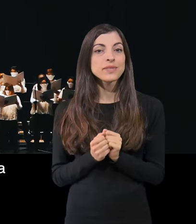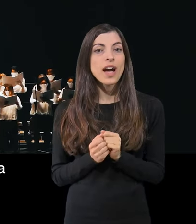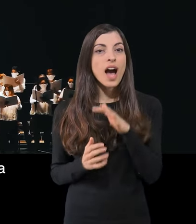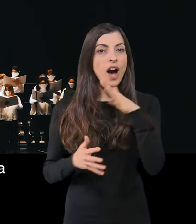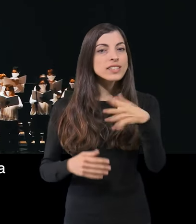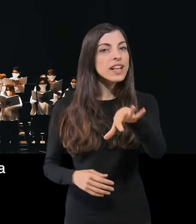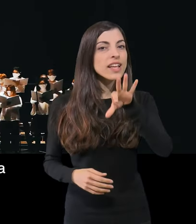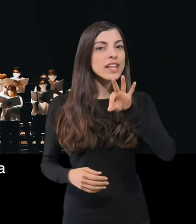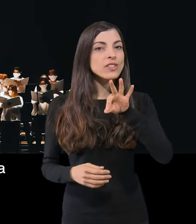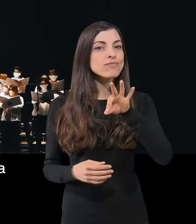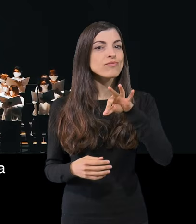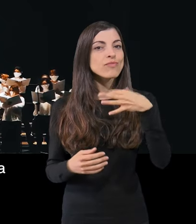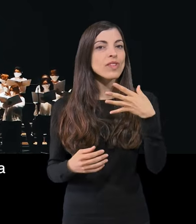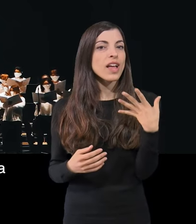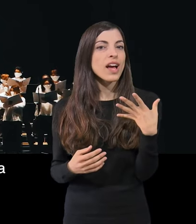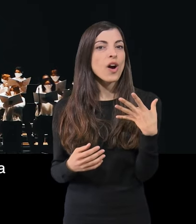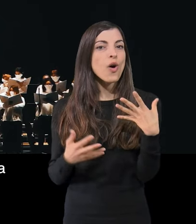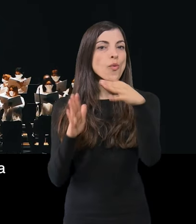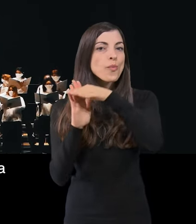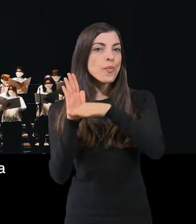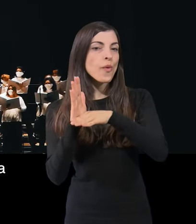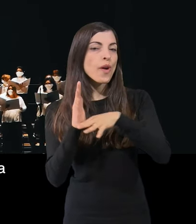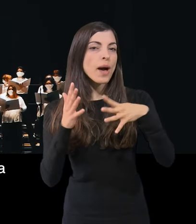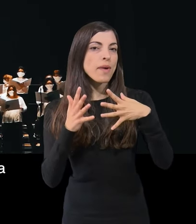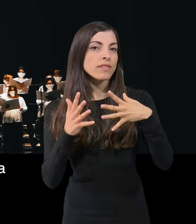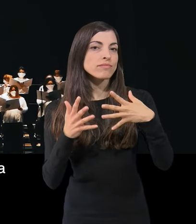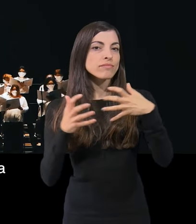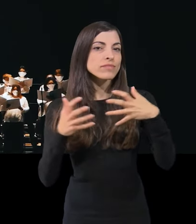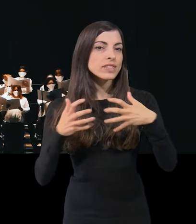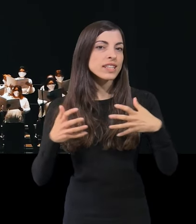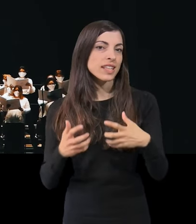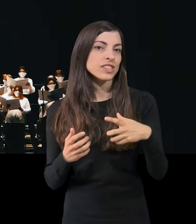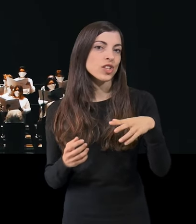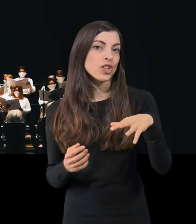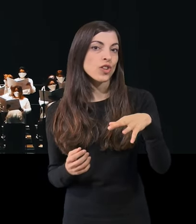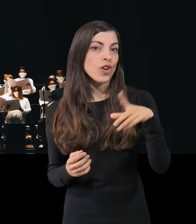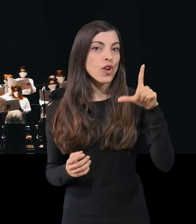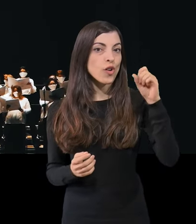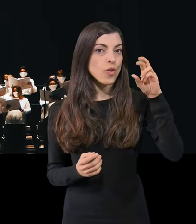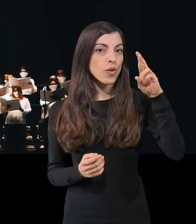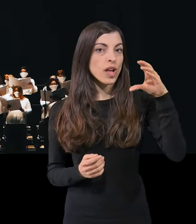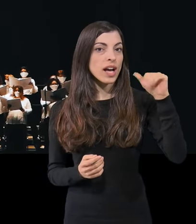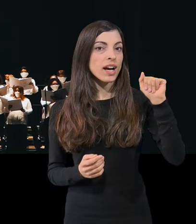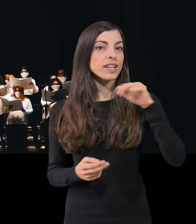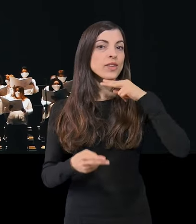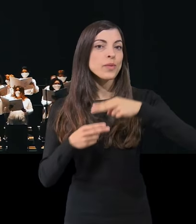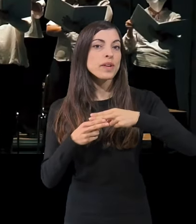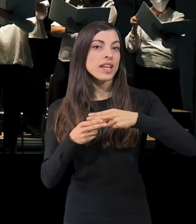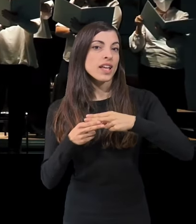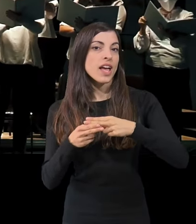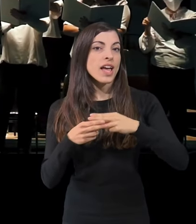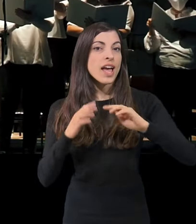elegido un programa donde se escuchará la voz de Federico García Lorca con el romancero gitano del compositor italiano